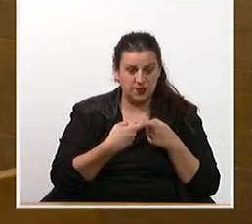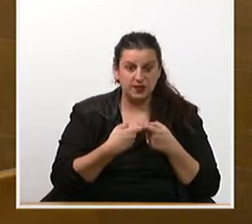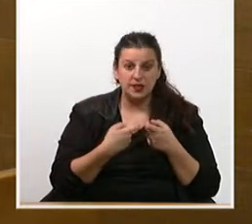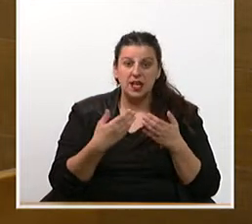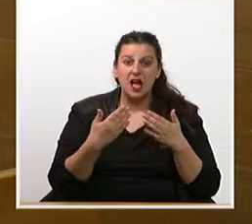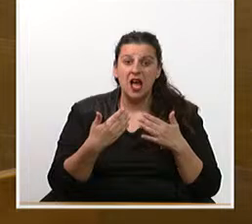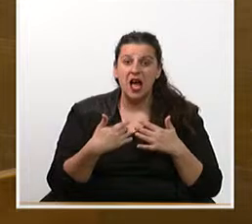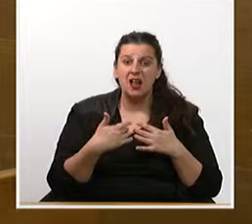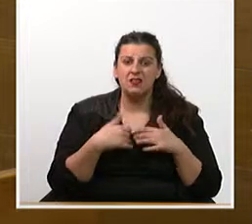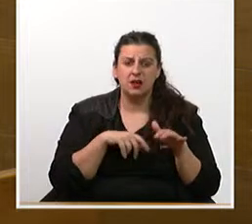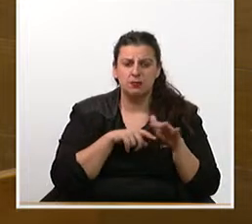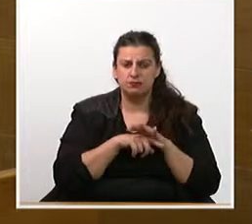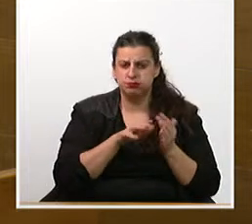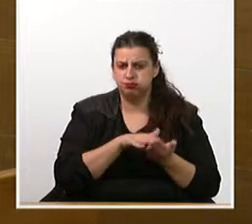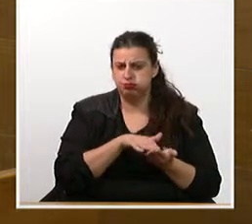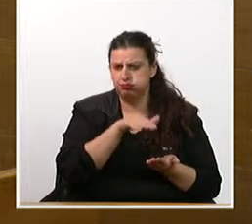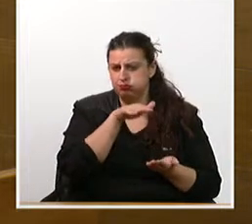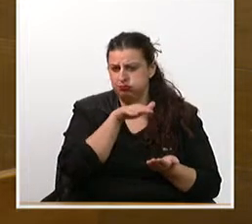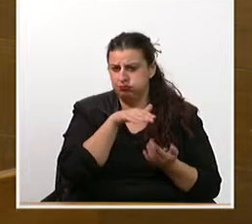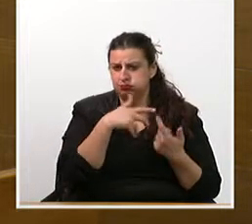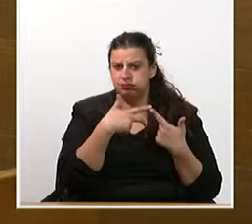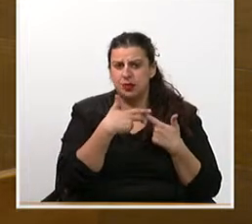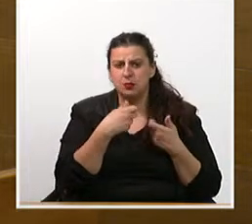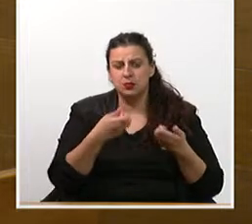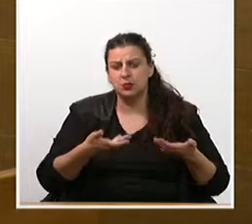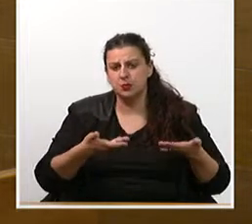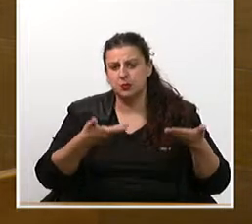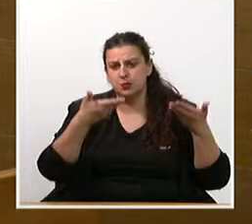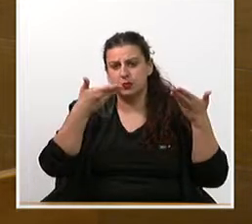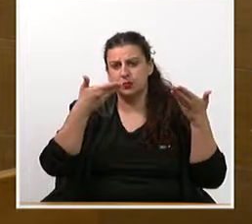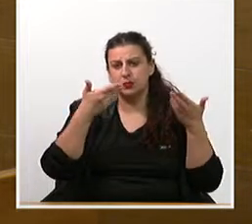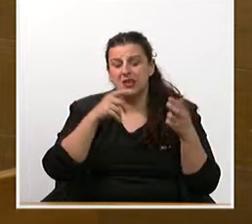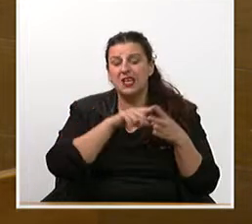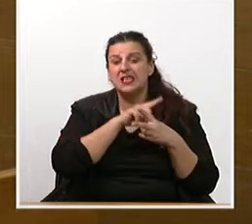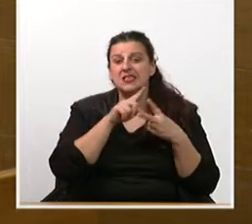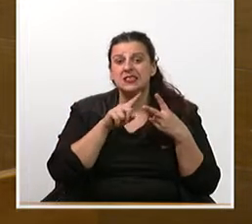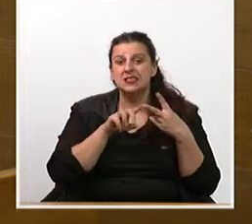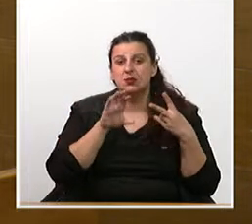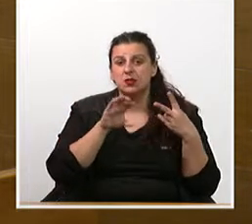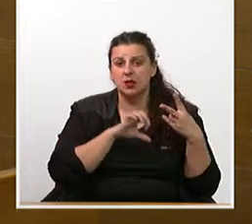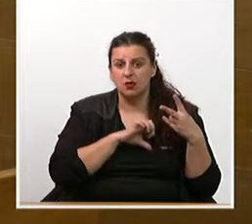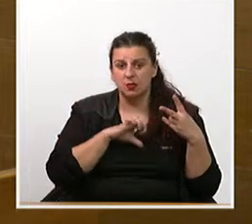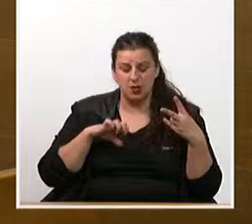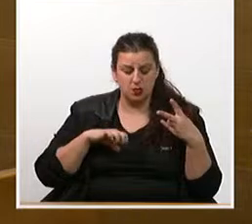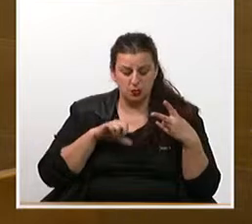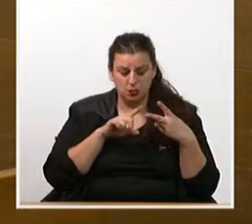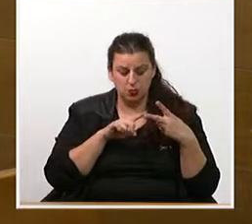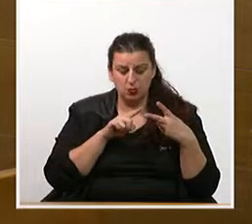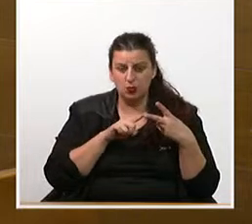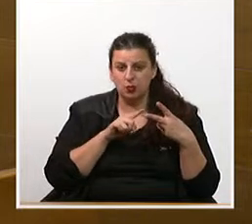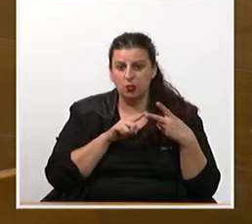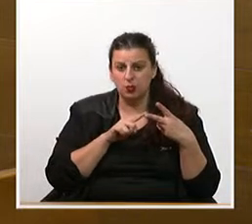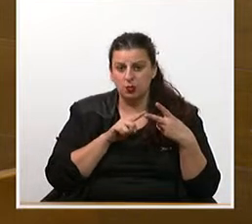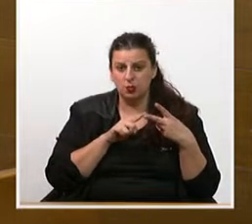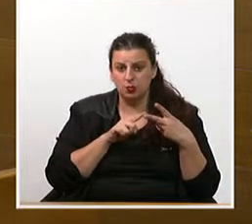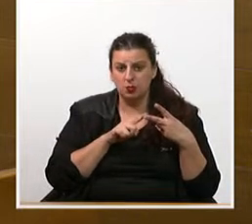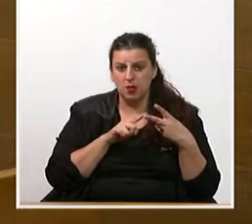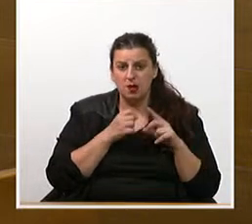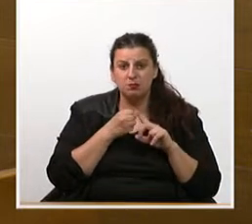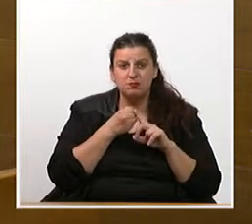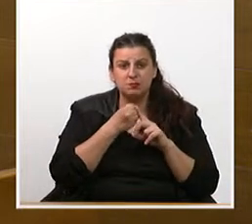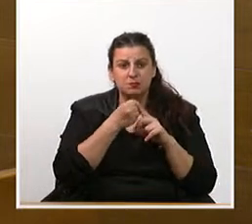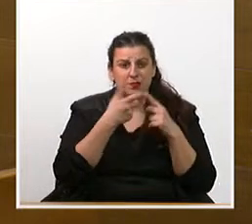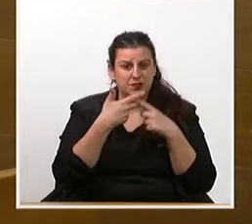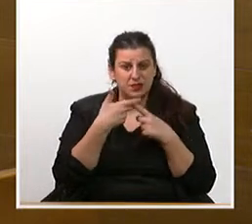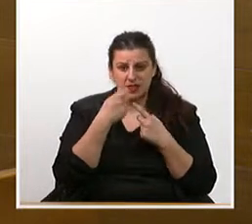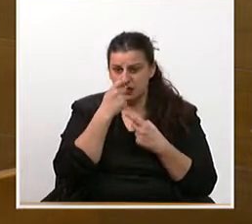dosis de burocracia e impuestos elevados siendo la segund segunda comunidad Autónoma con una mayor presión fiscal